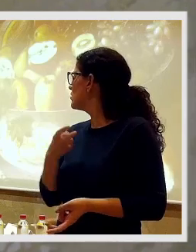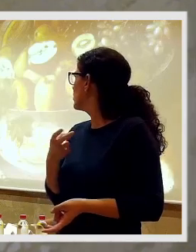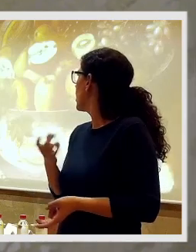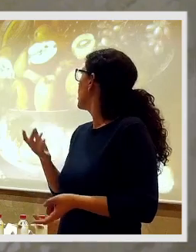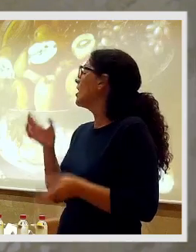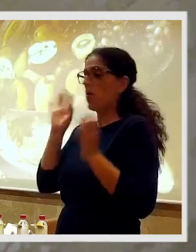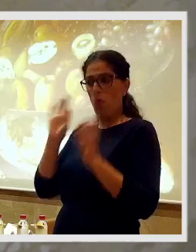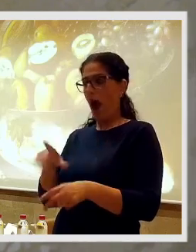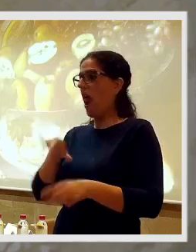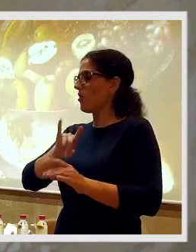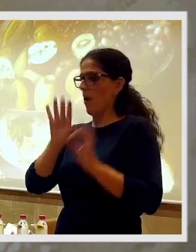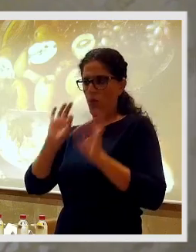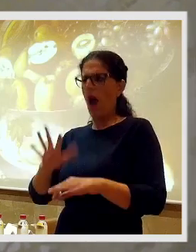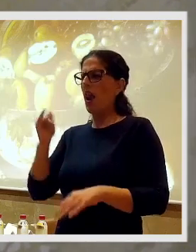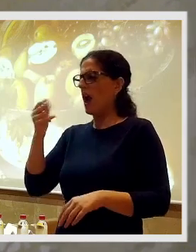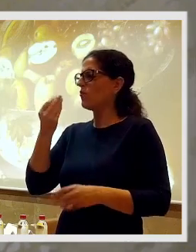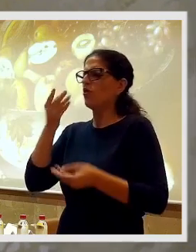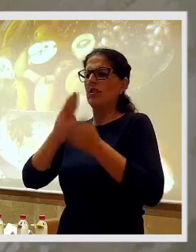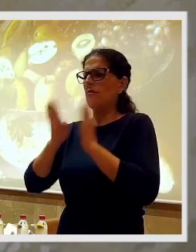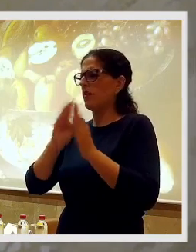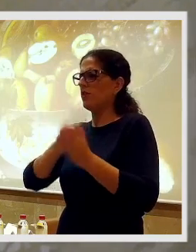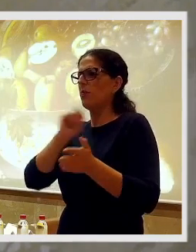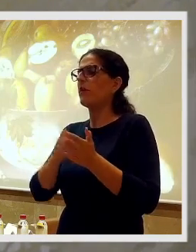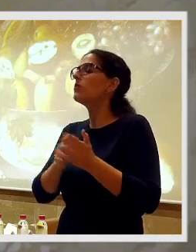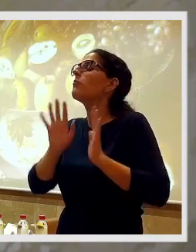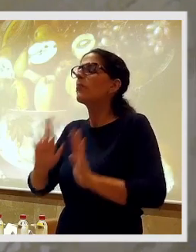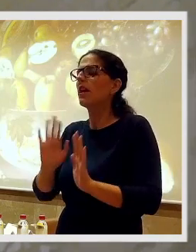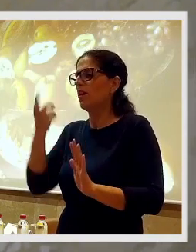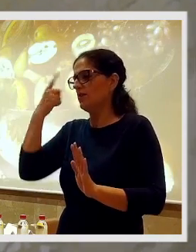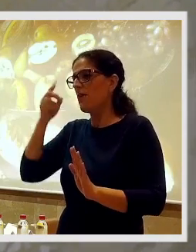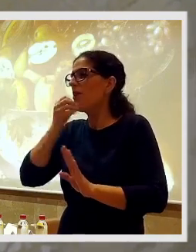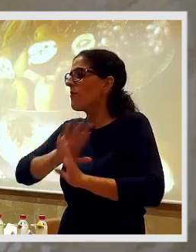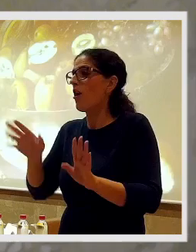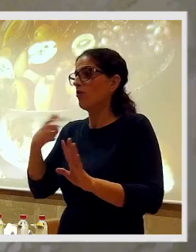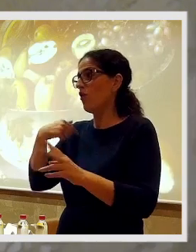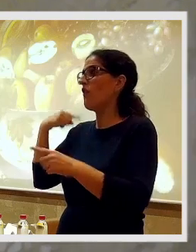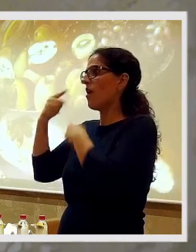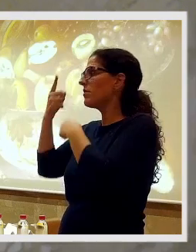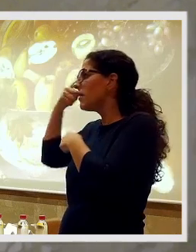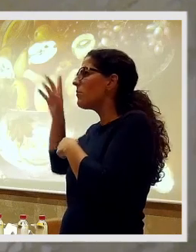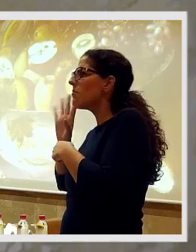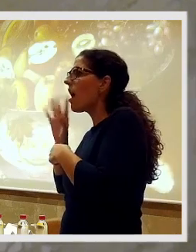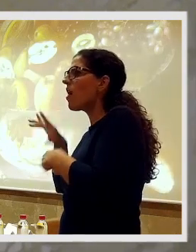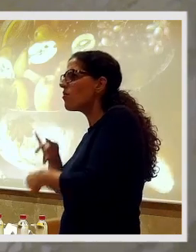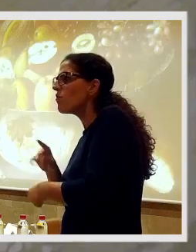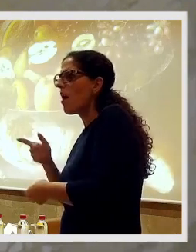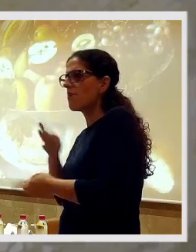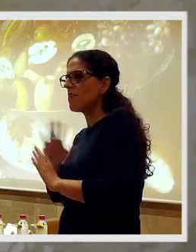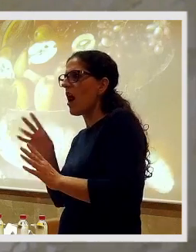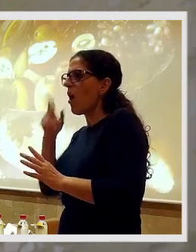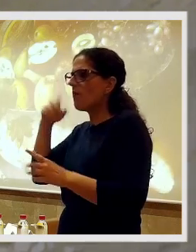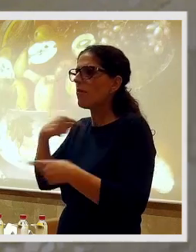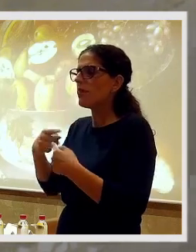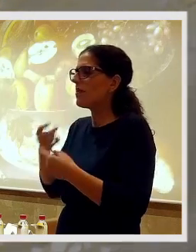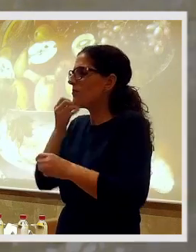auténticas maravillas, pero sin duda ninguna, y más sabiendo que tenemos esa predisposición hoy día, el tratamiento de la diabetes es